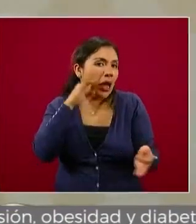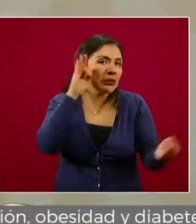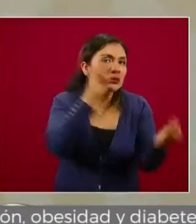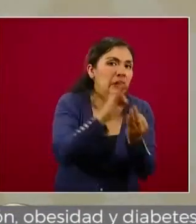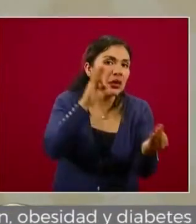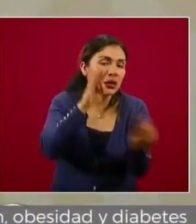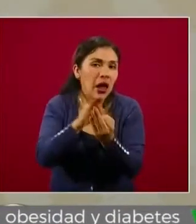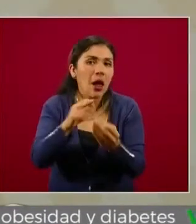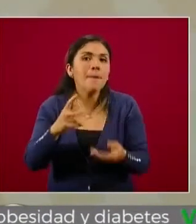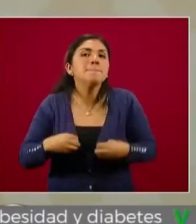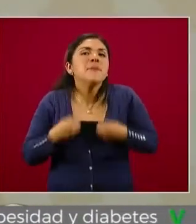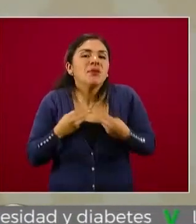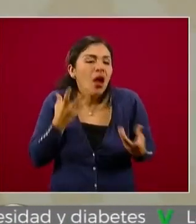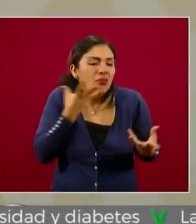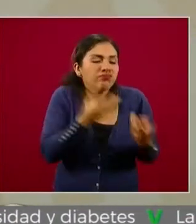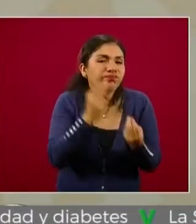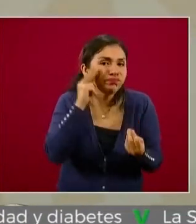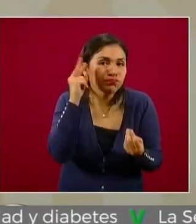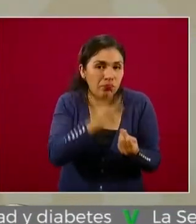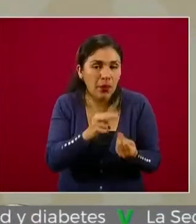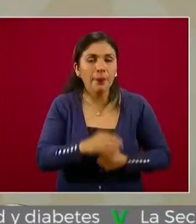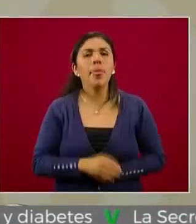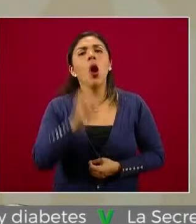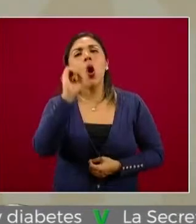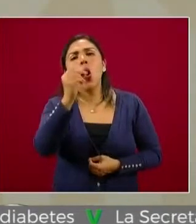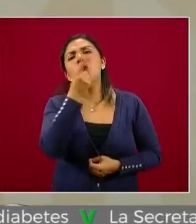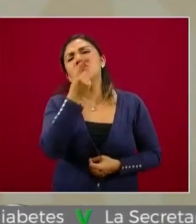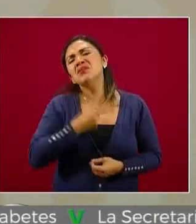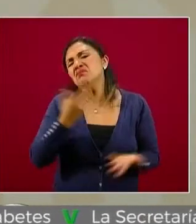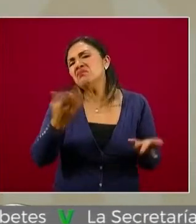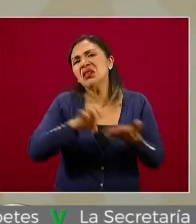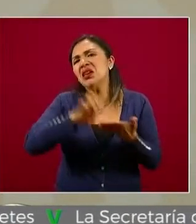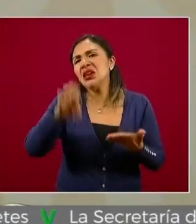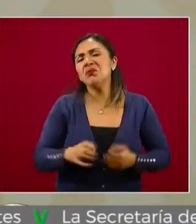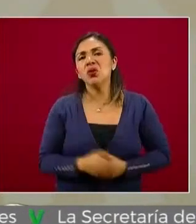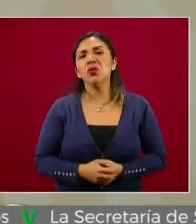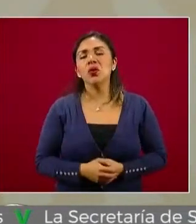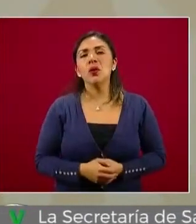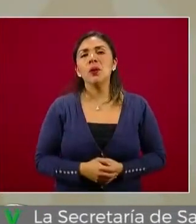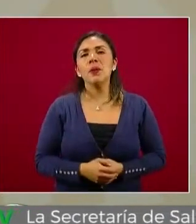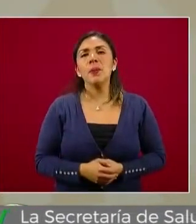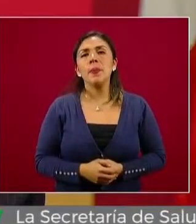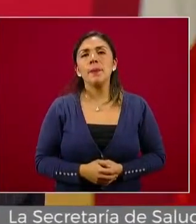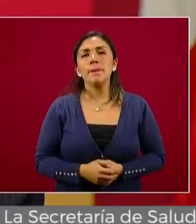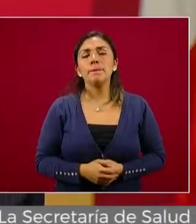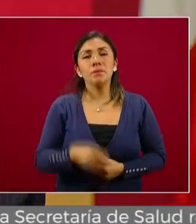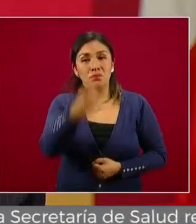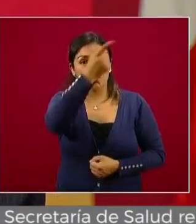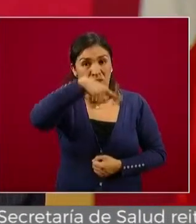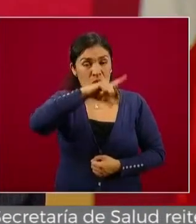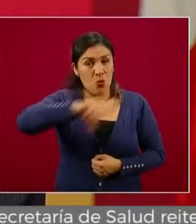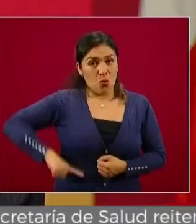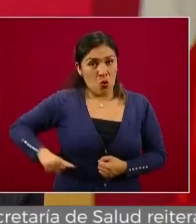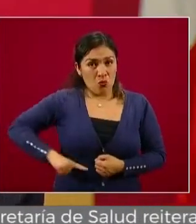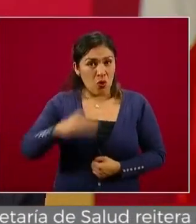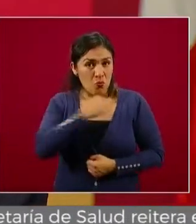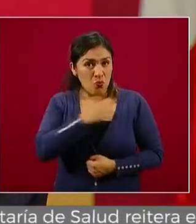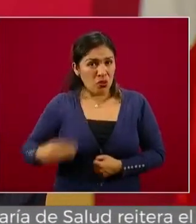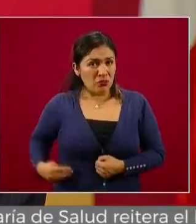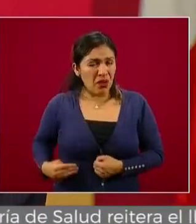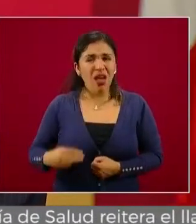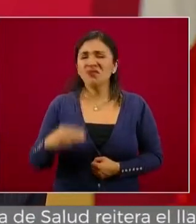uso del fármaco Remdesivir ha dado resultados positivos en enfermos críticos por COVID